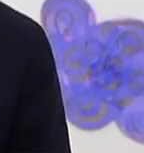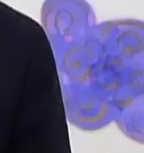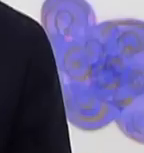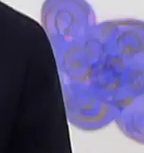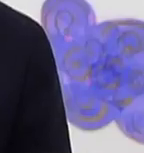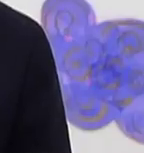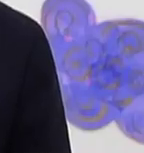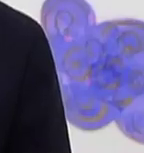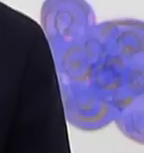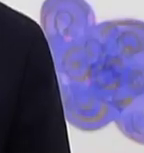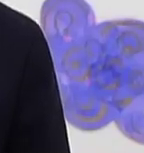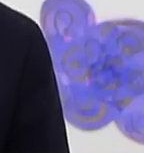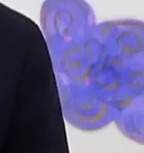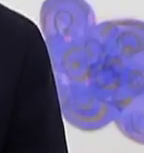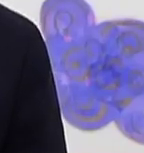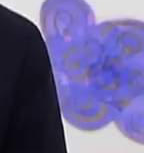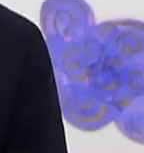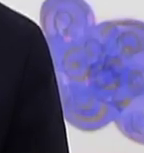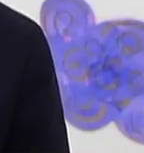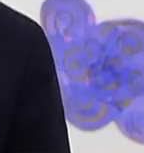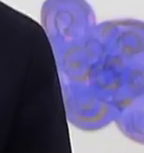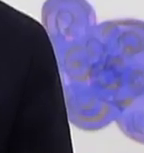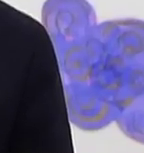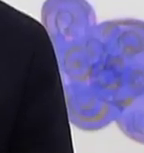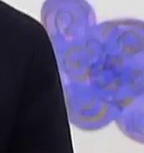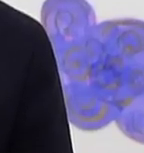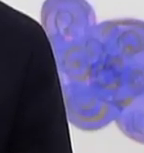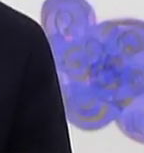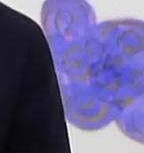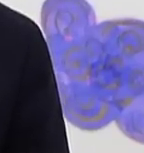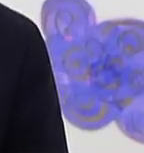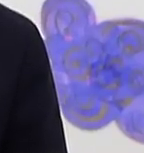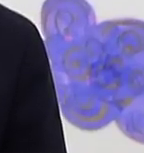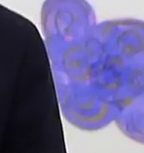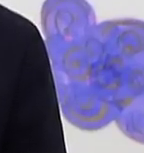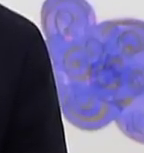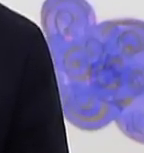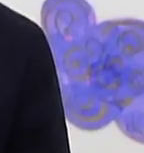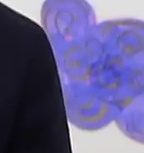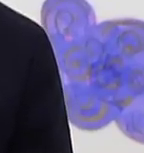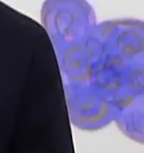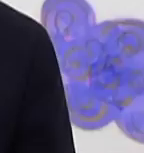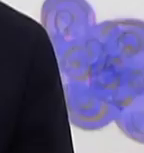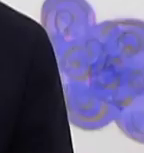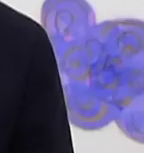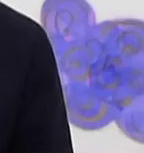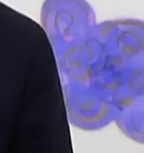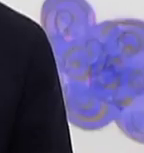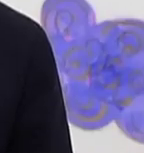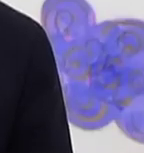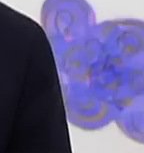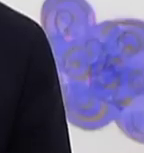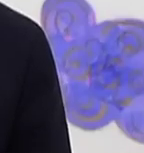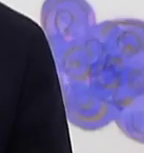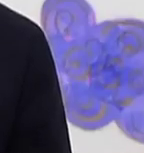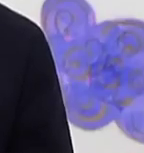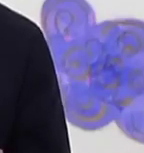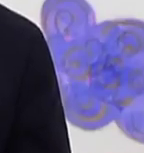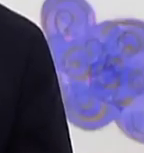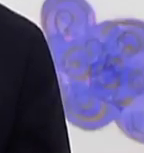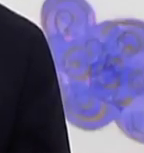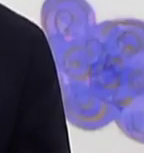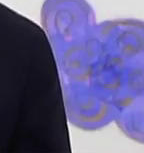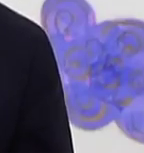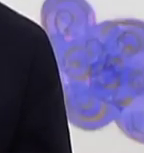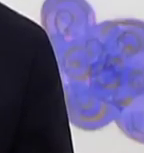cómo rescata esta tradición milenaria también, inclusive él como artista, en la creación,